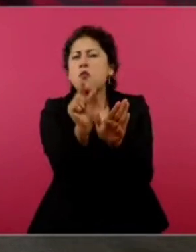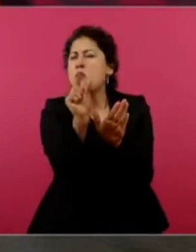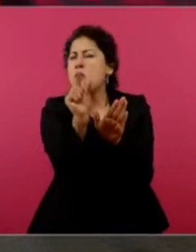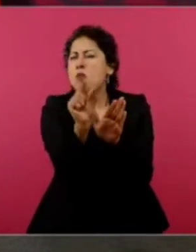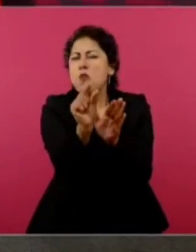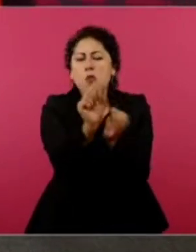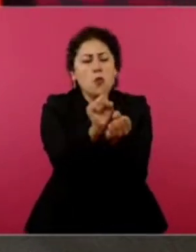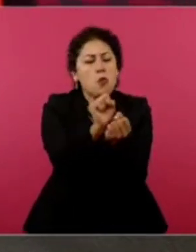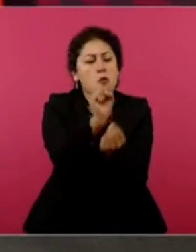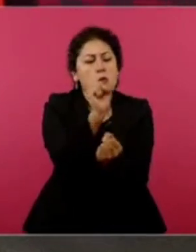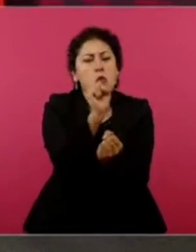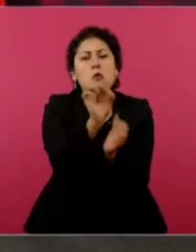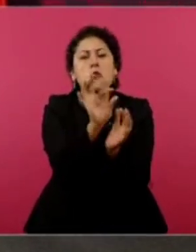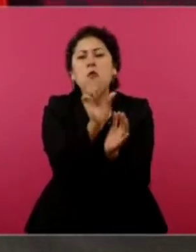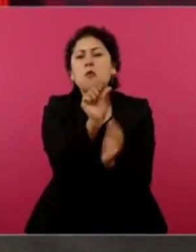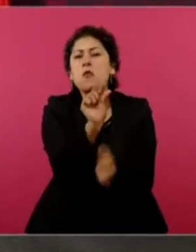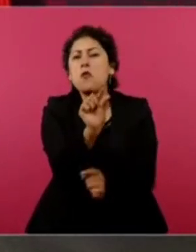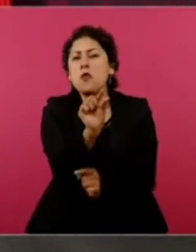Seguramente